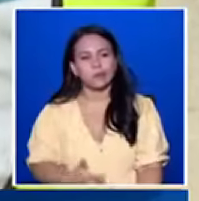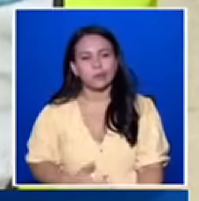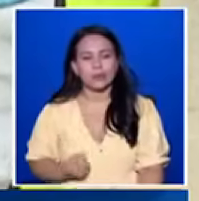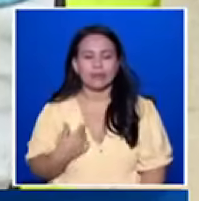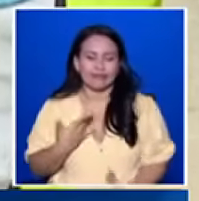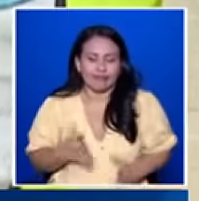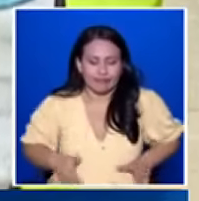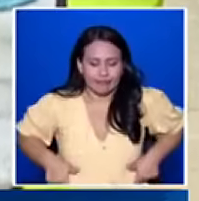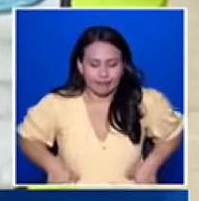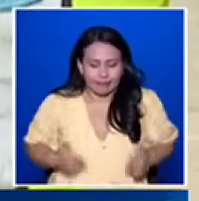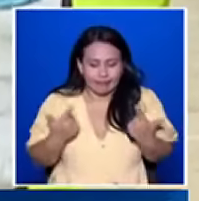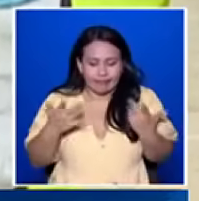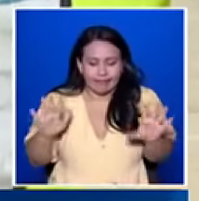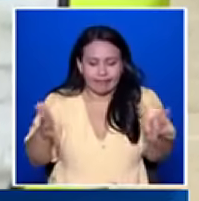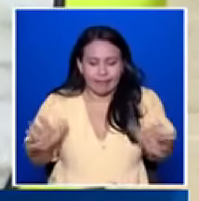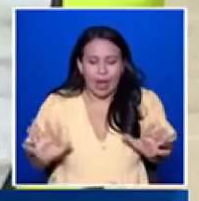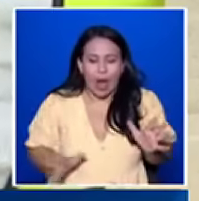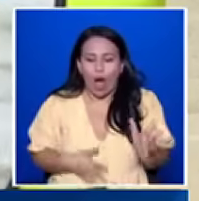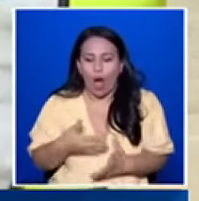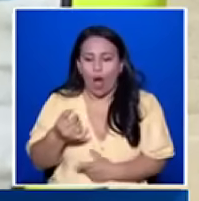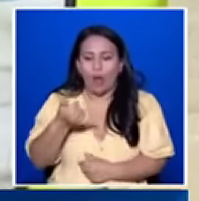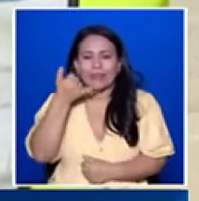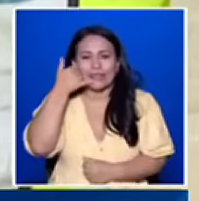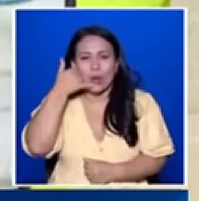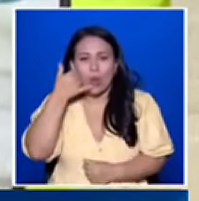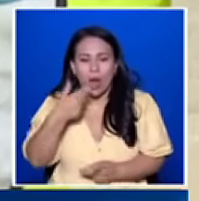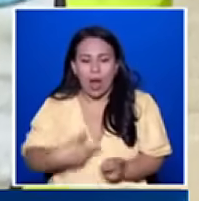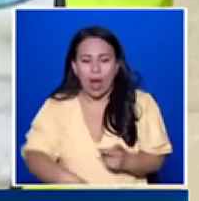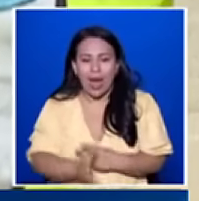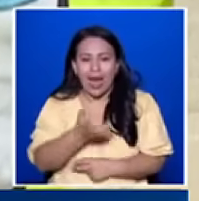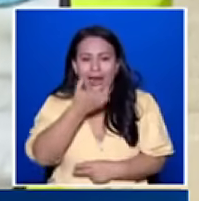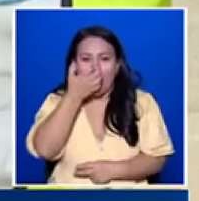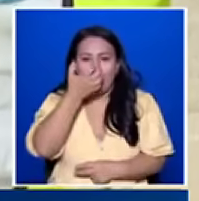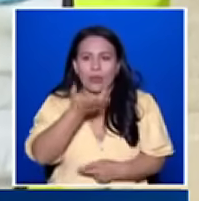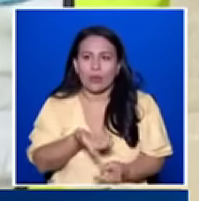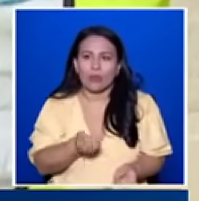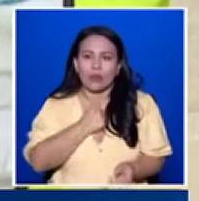son el robo y le han sustraído de su pertenencia, como